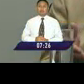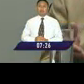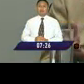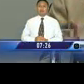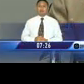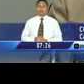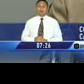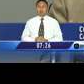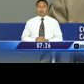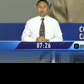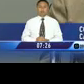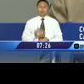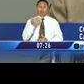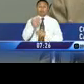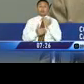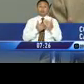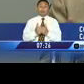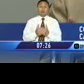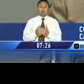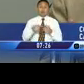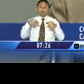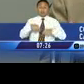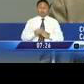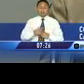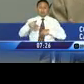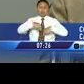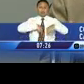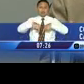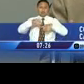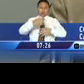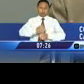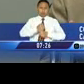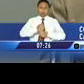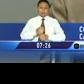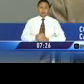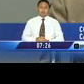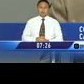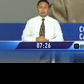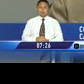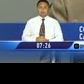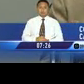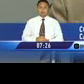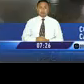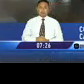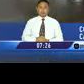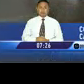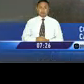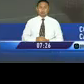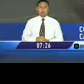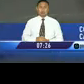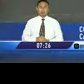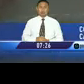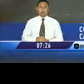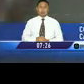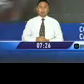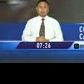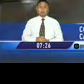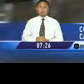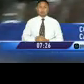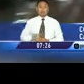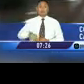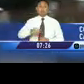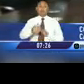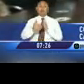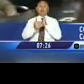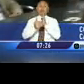podamos tener una movilidad mucho más segura con este grupo vulnerable. La capacitación se da gracias a la